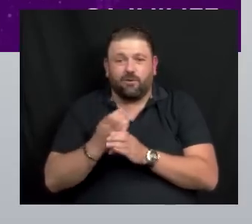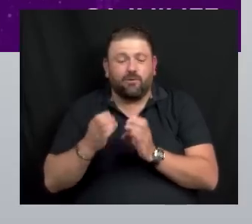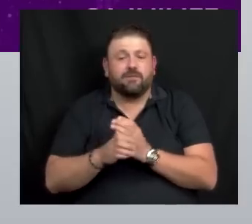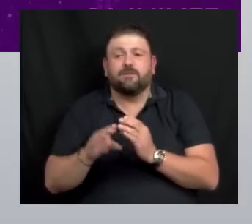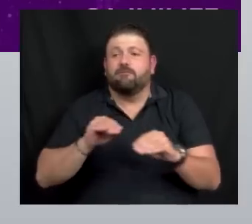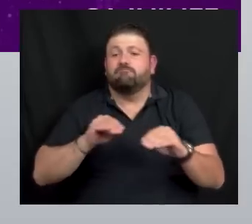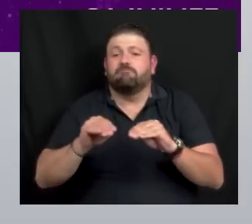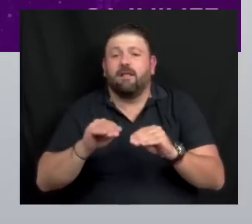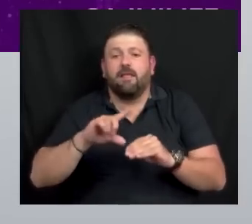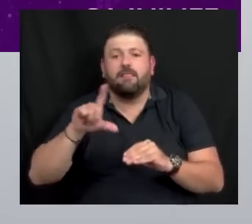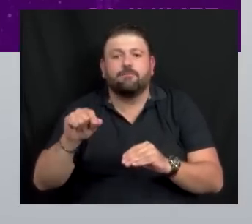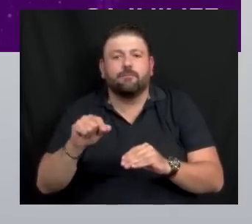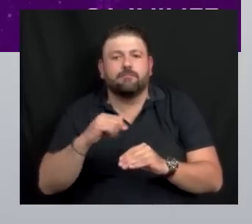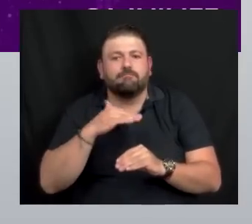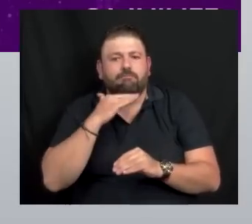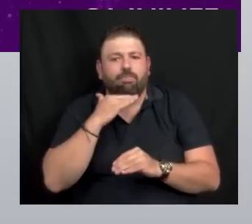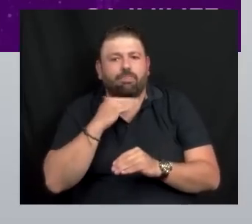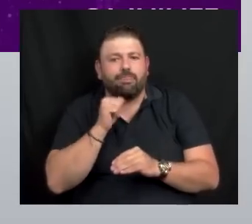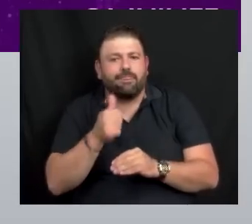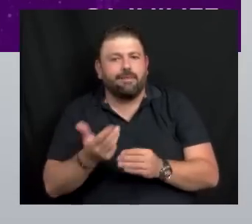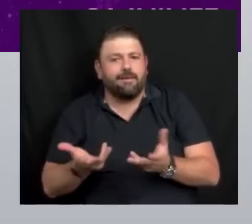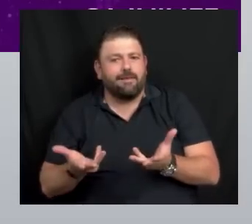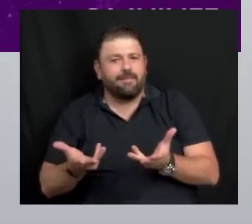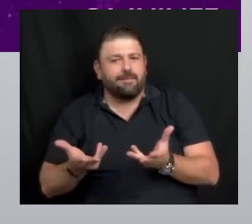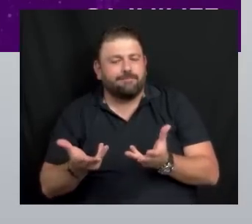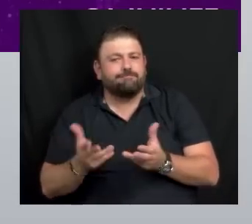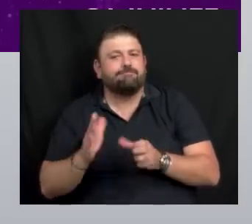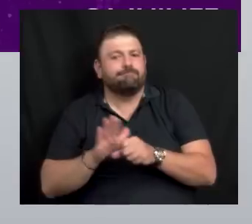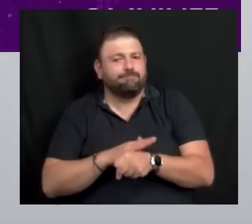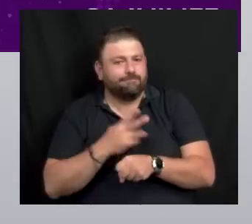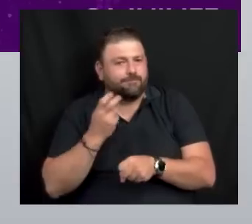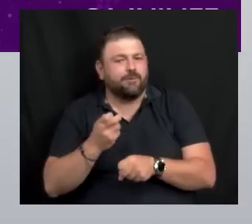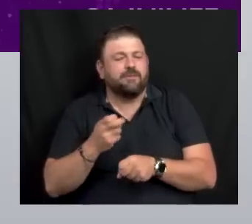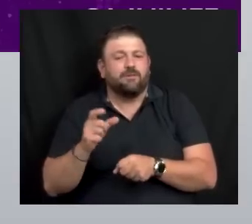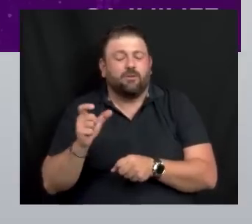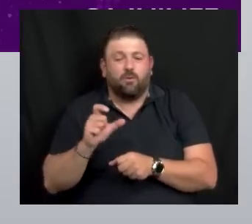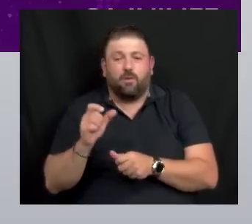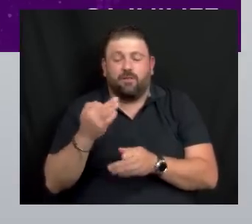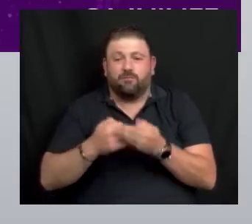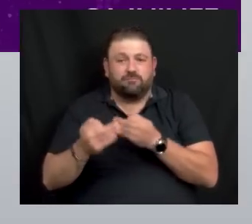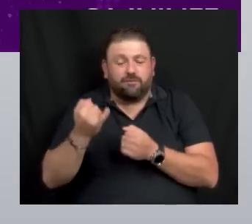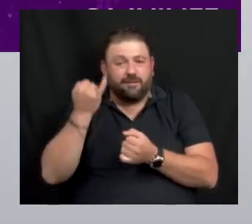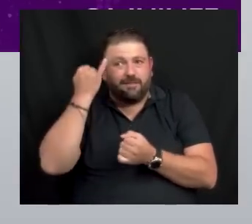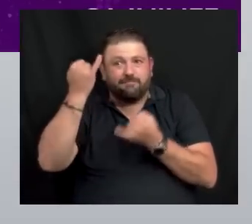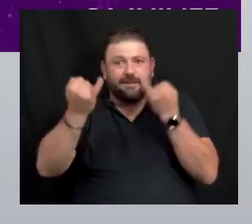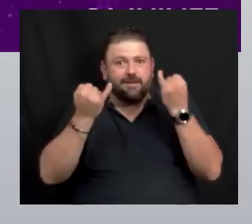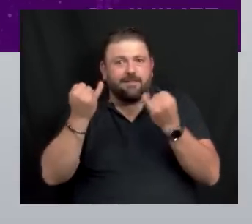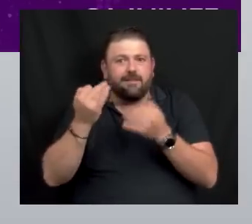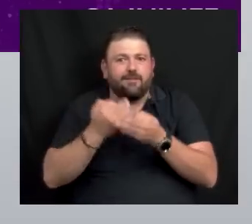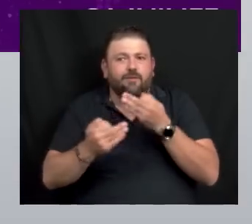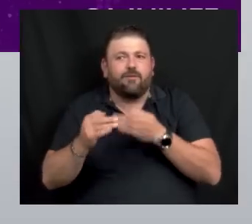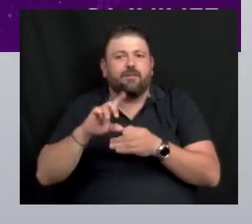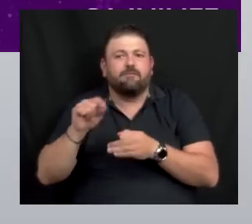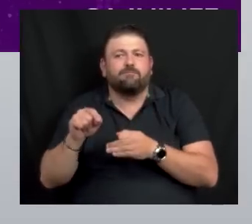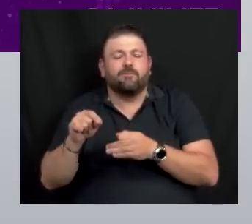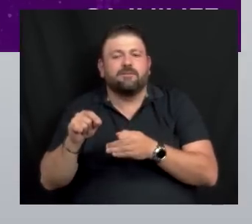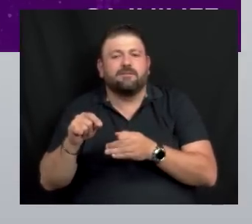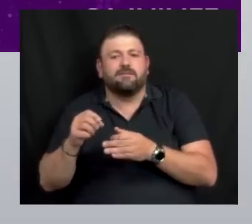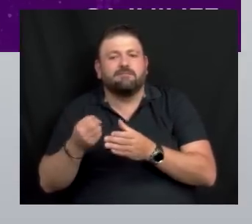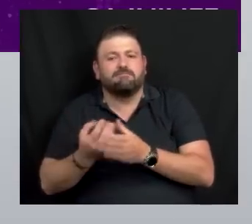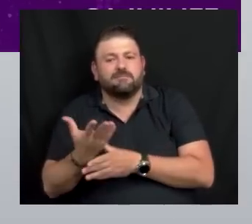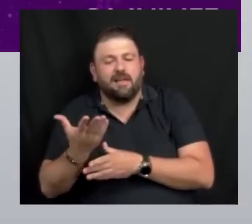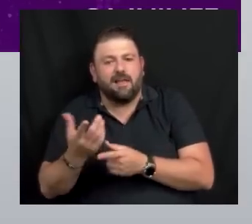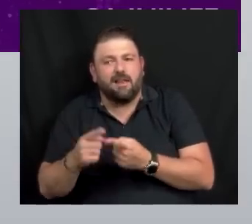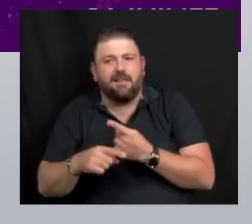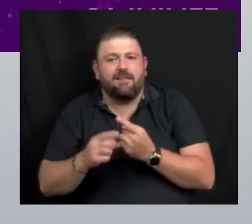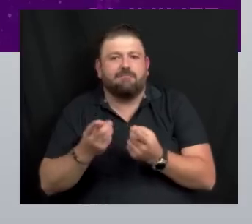cuando logras disolverlo, empieza a quitarse esa nube que después te das cuenta o que era miedo o